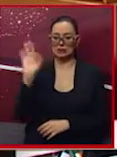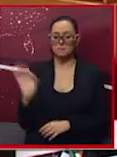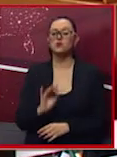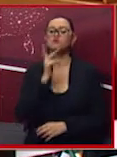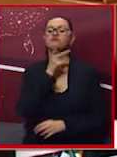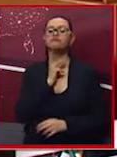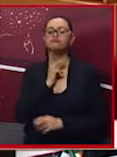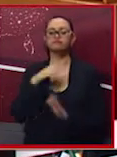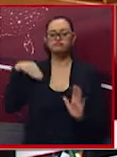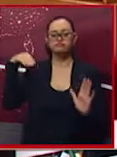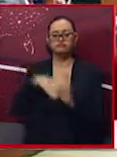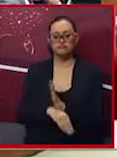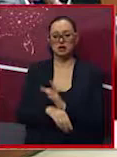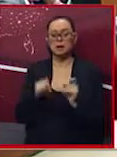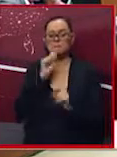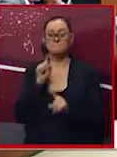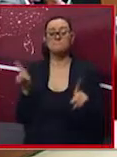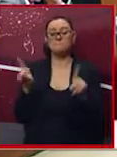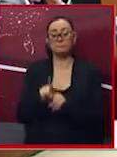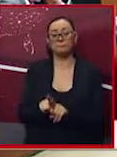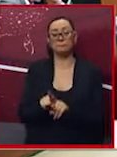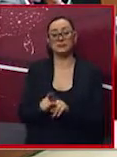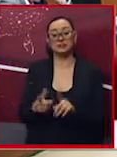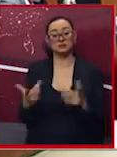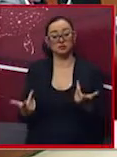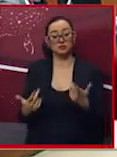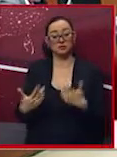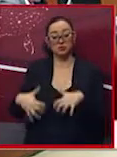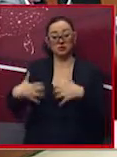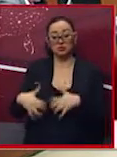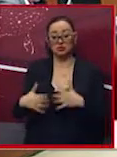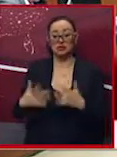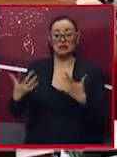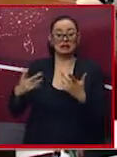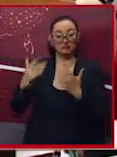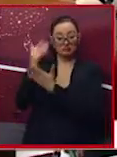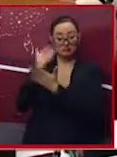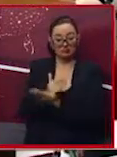precio del petróleo y la contracción industrial norteamericana.